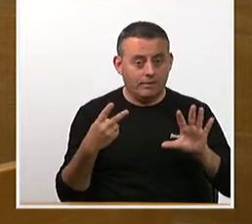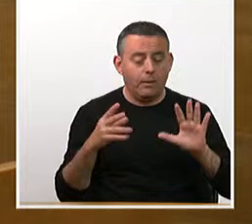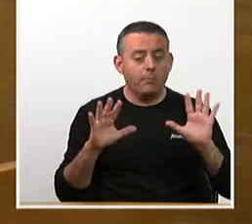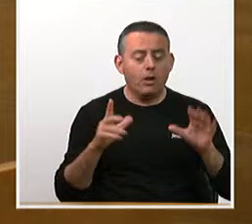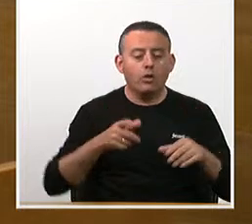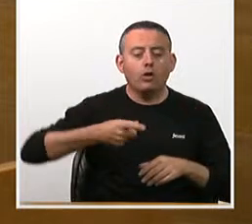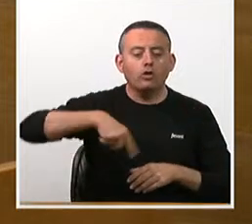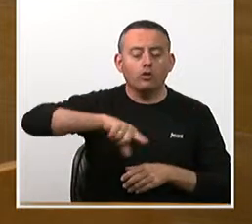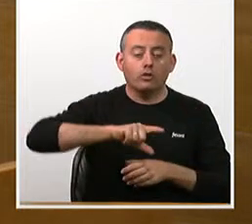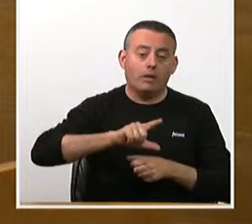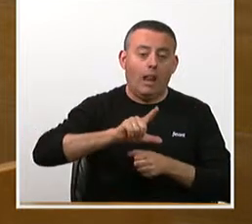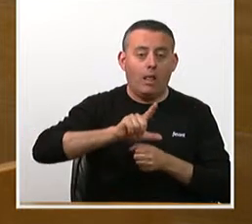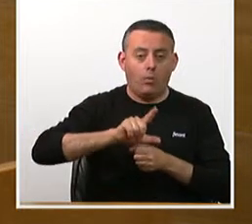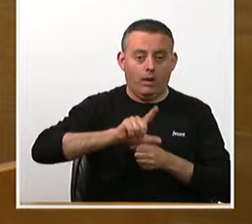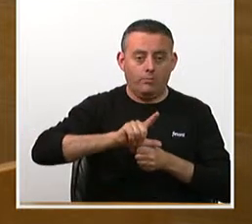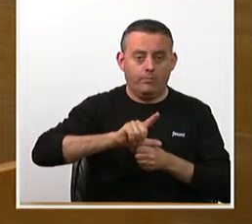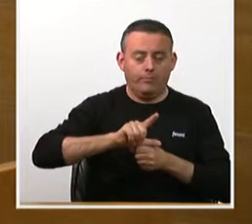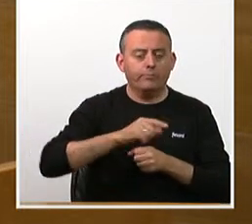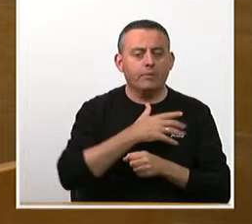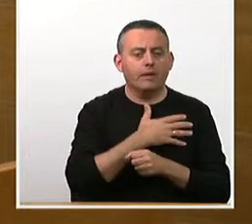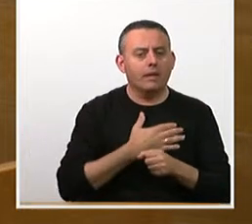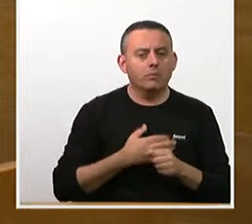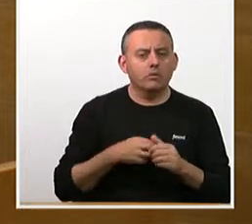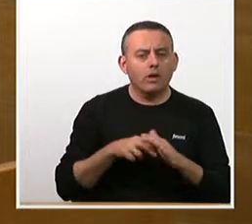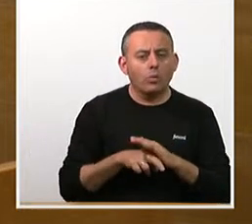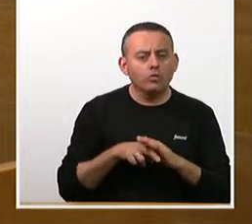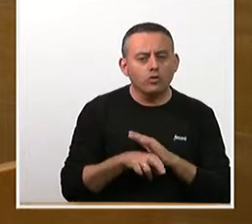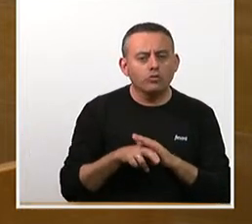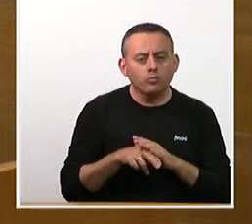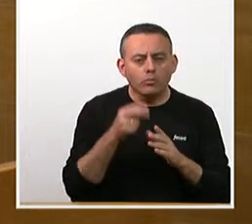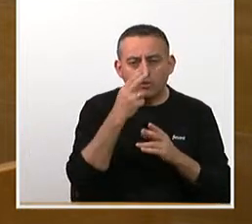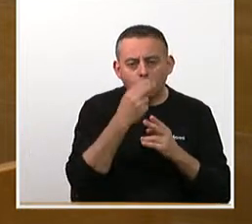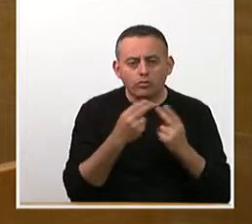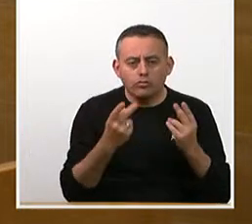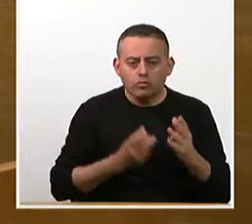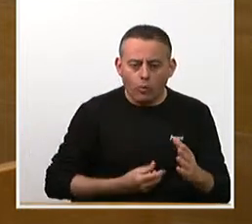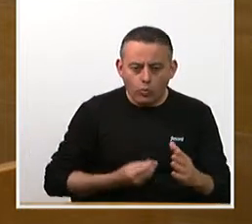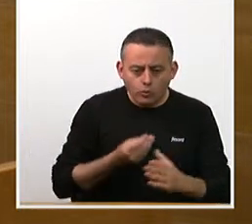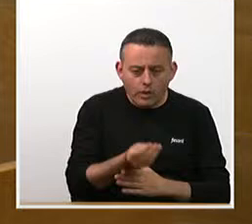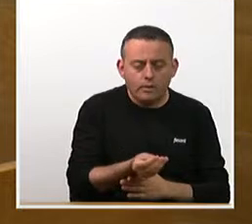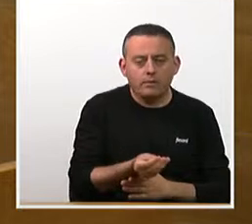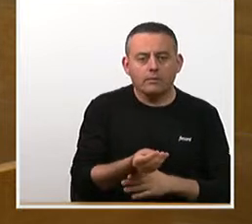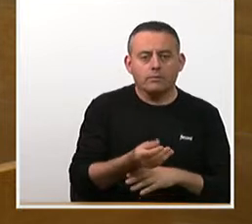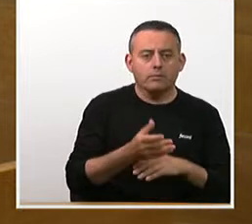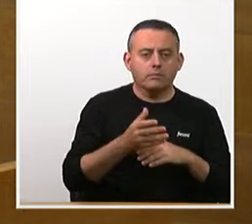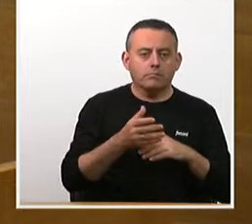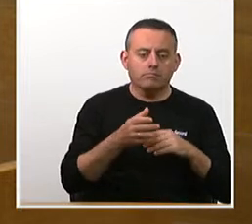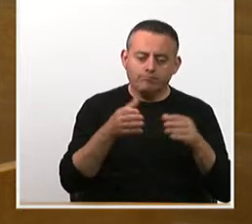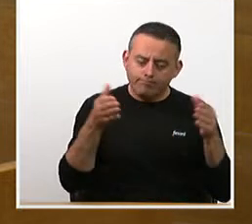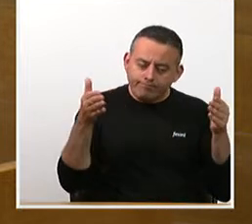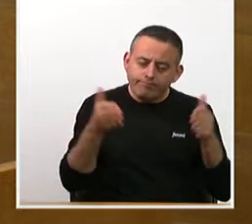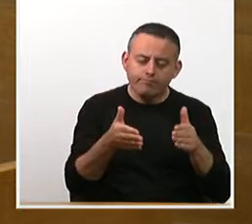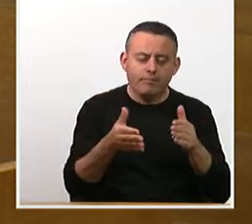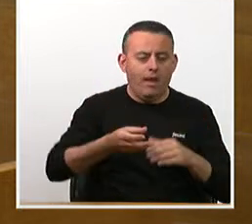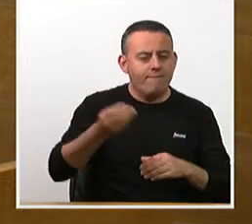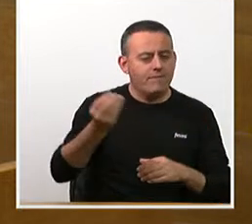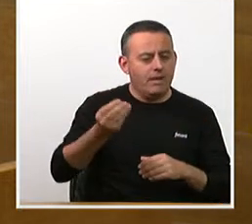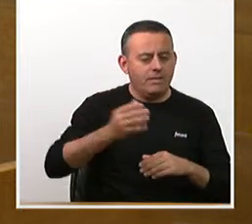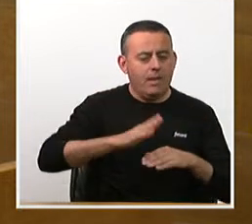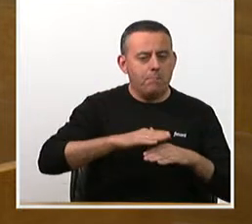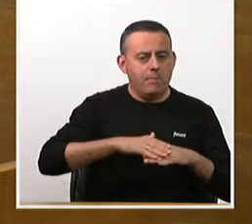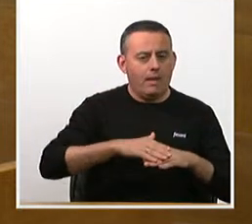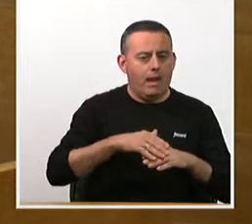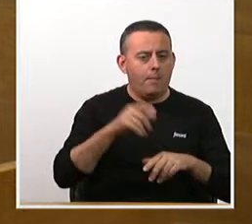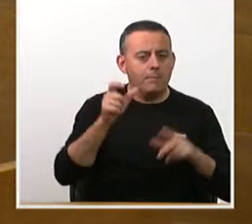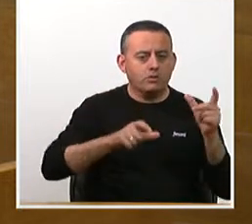invertir los recursos públicos en aquellas políticas que demuestran ser más eficaces en términos de empleabilidad y de